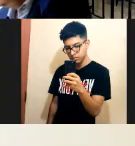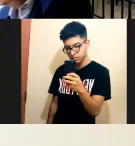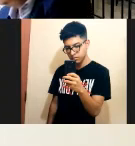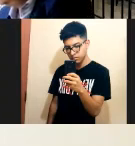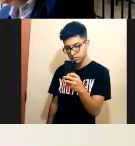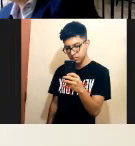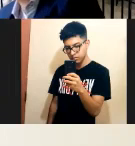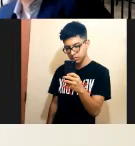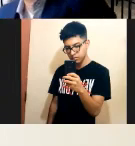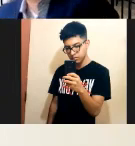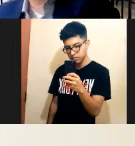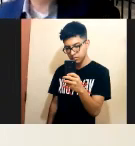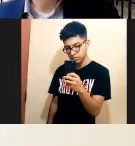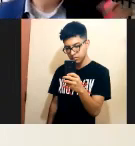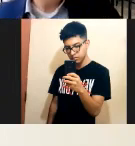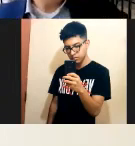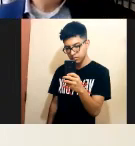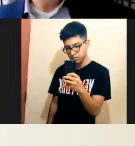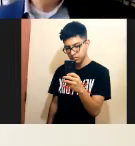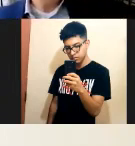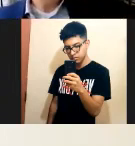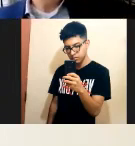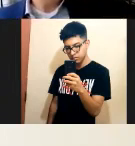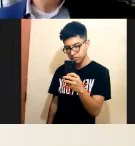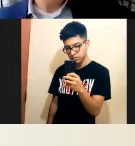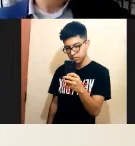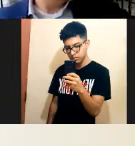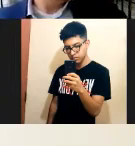quemando? ¿No? Y en refrigeración,